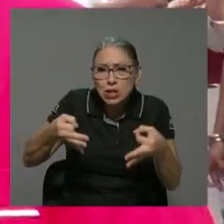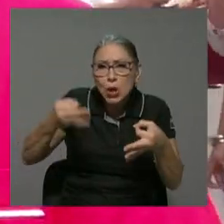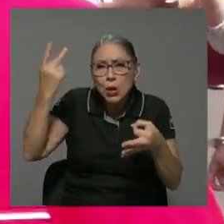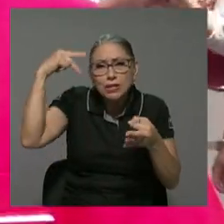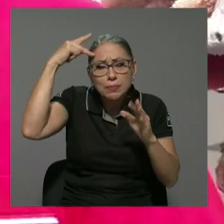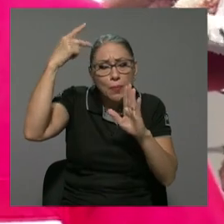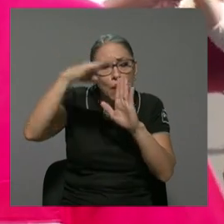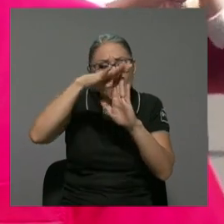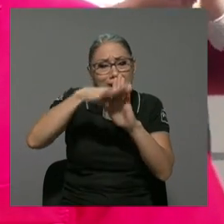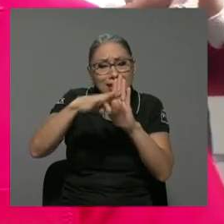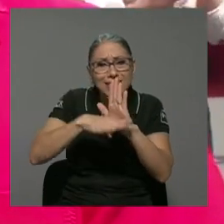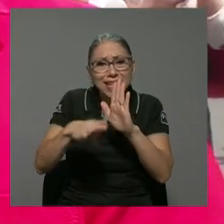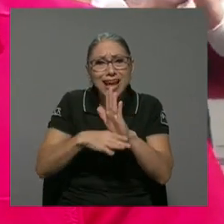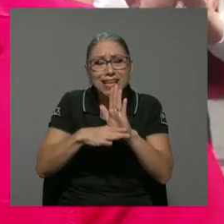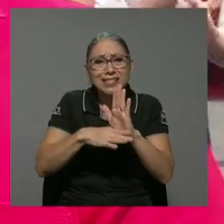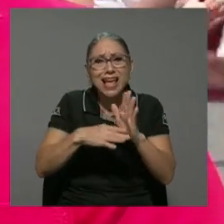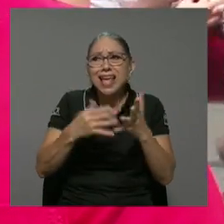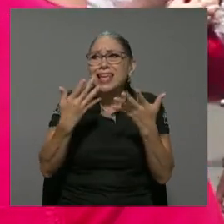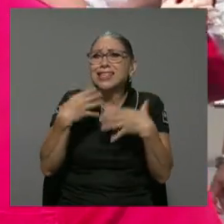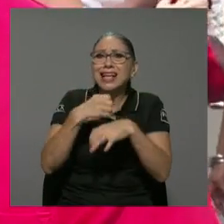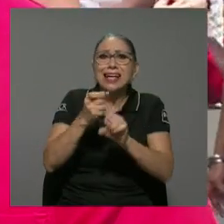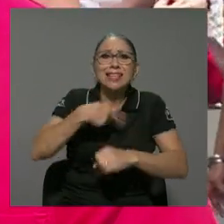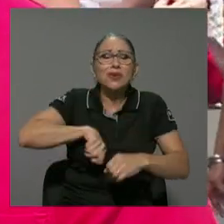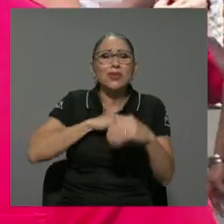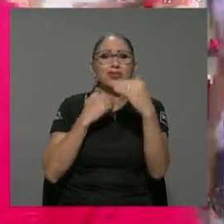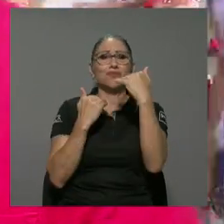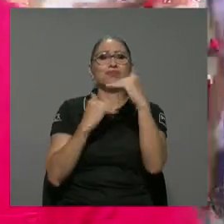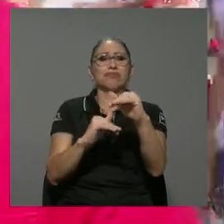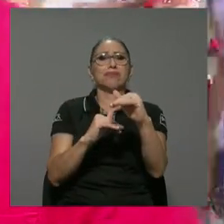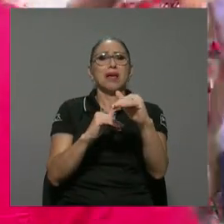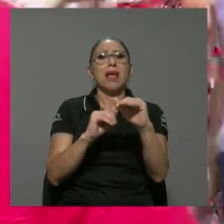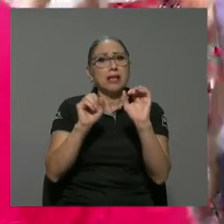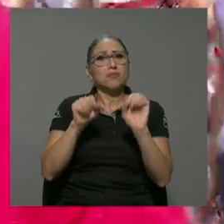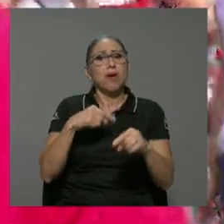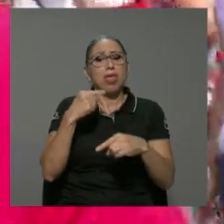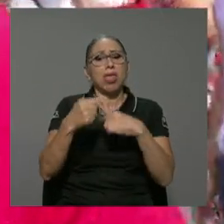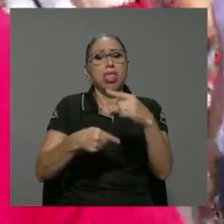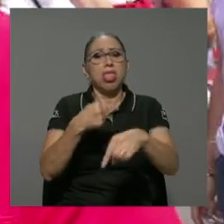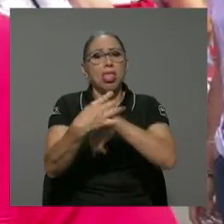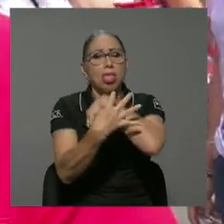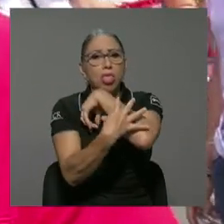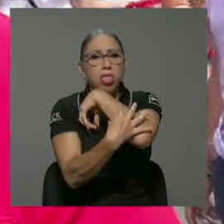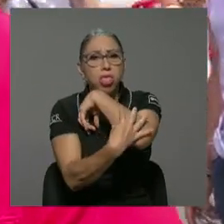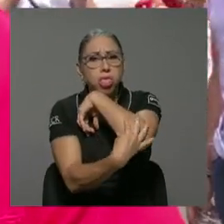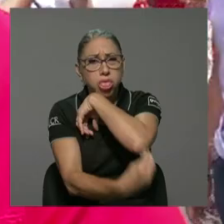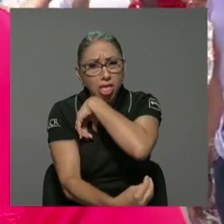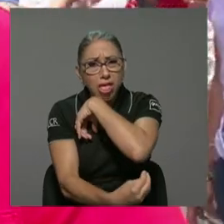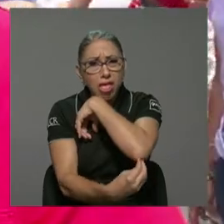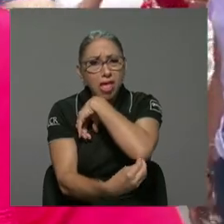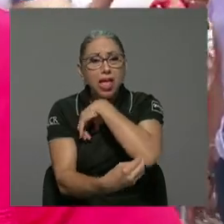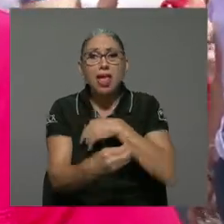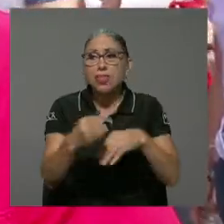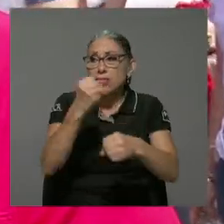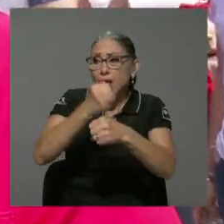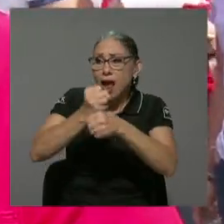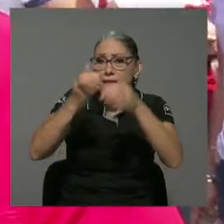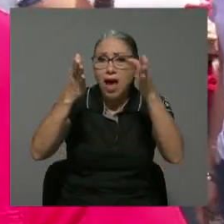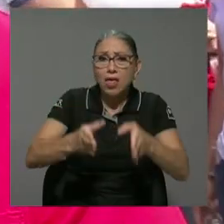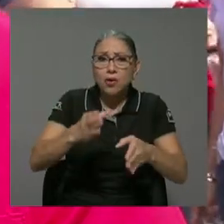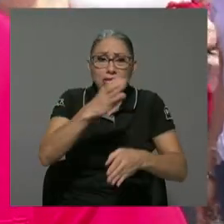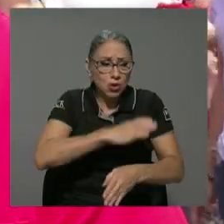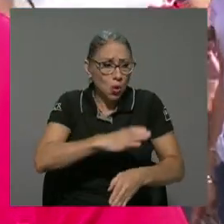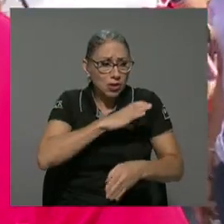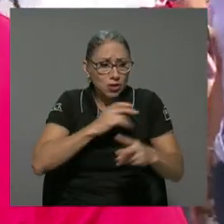llevan irremediablemente a la pobreza, a la miseria extrema, que las condiciones de vida de los trabajadores se han